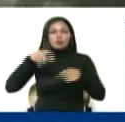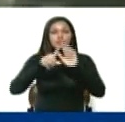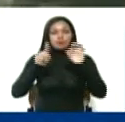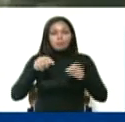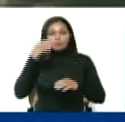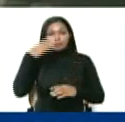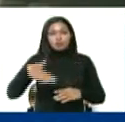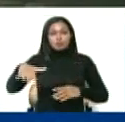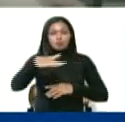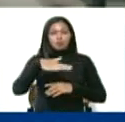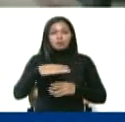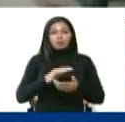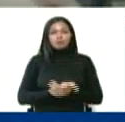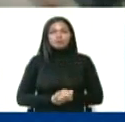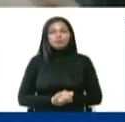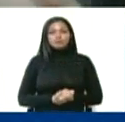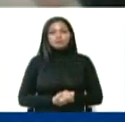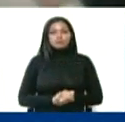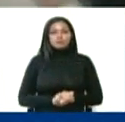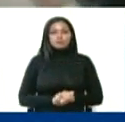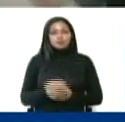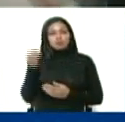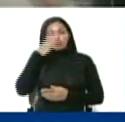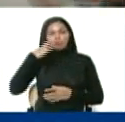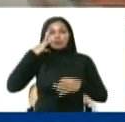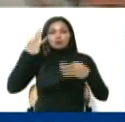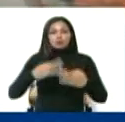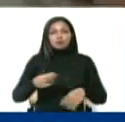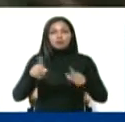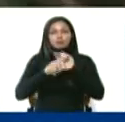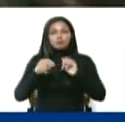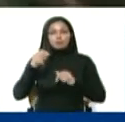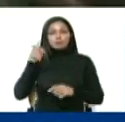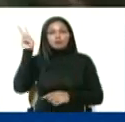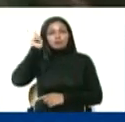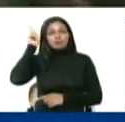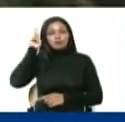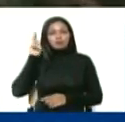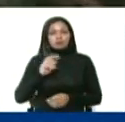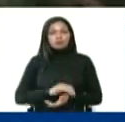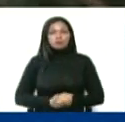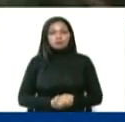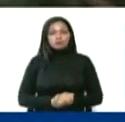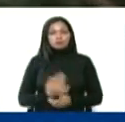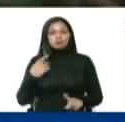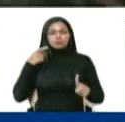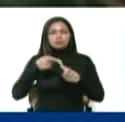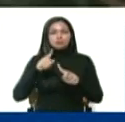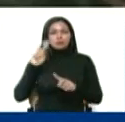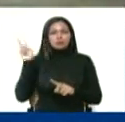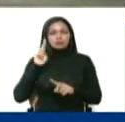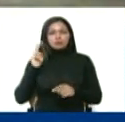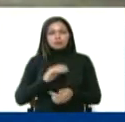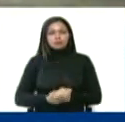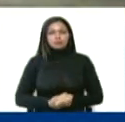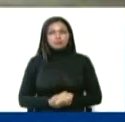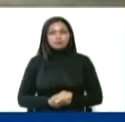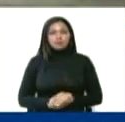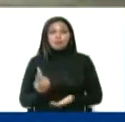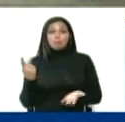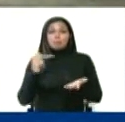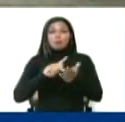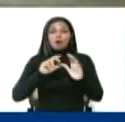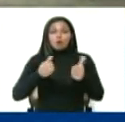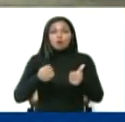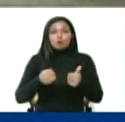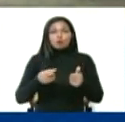los pueblos del sur, de los pueblos originarios, de los pueblos indígenas del sur, para que llegue a Venezuela. Y llega hoy,